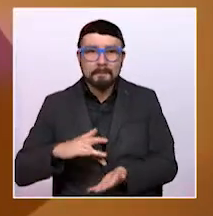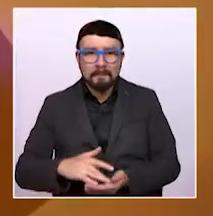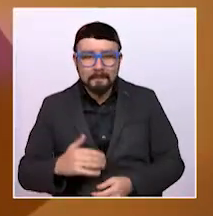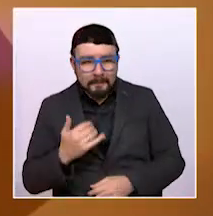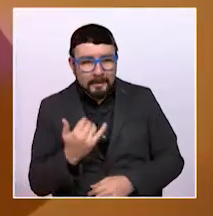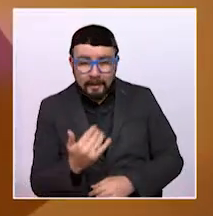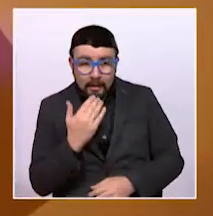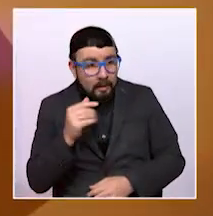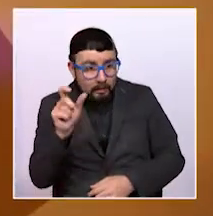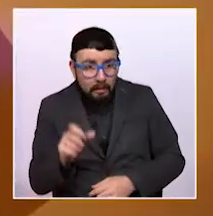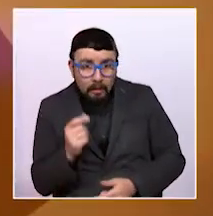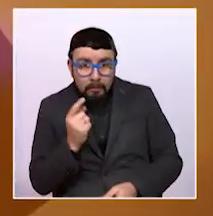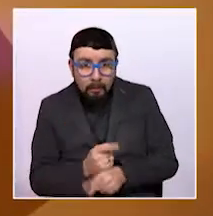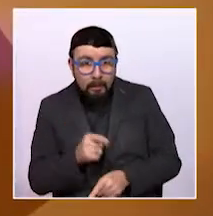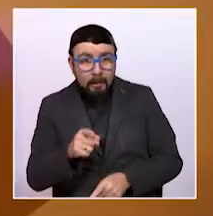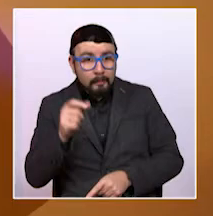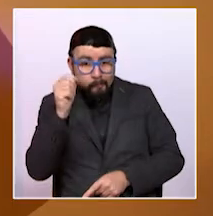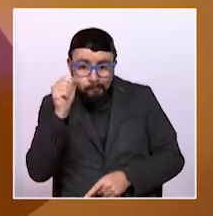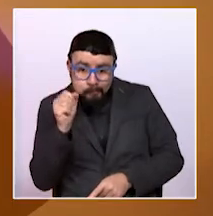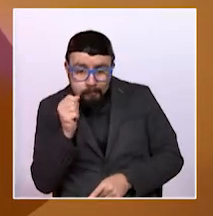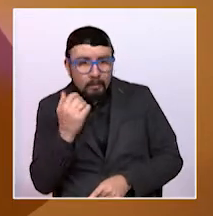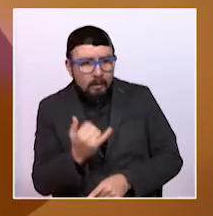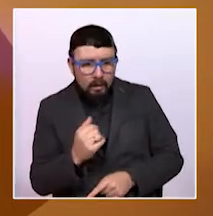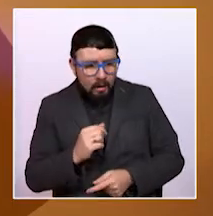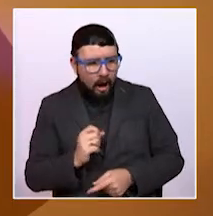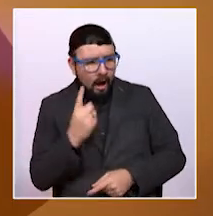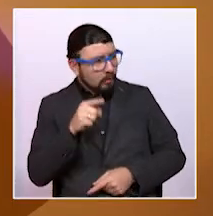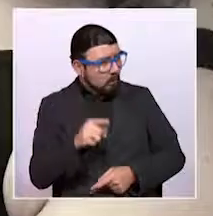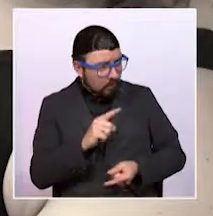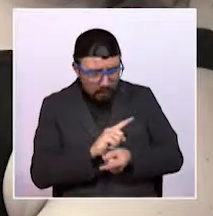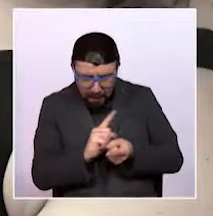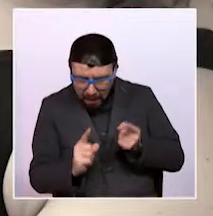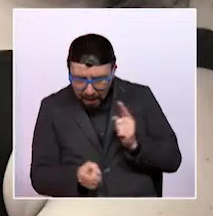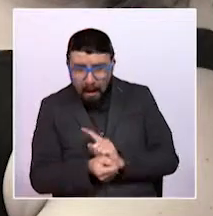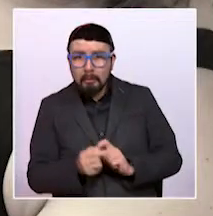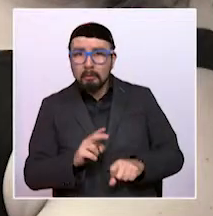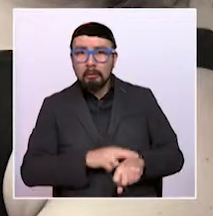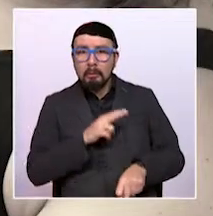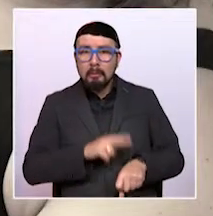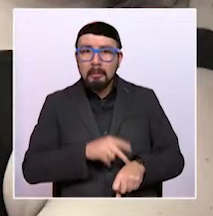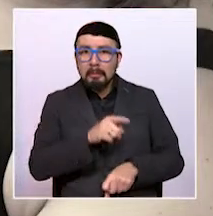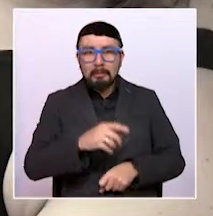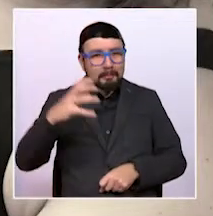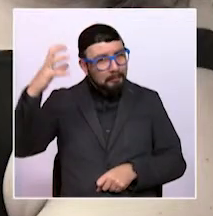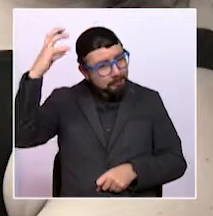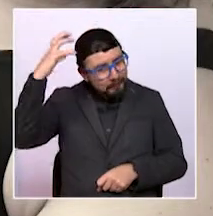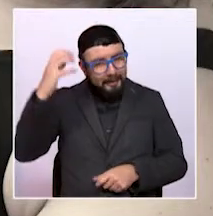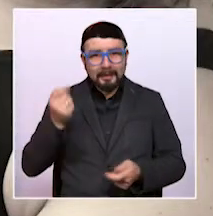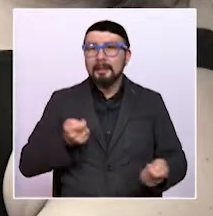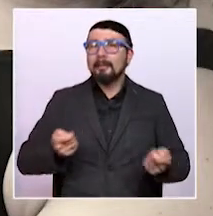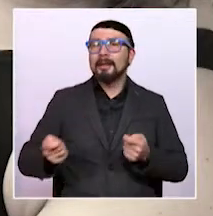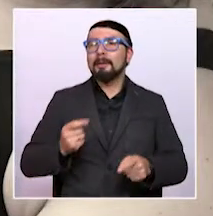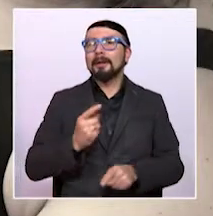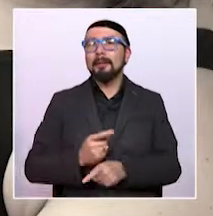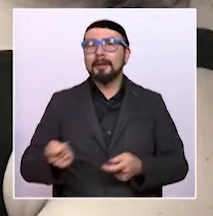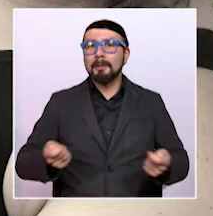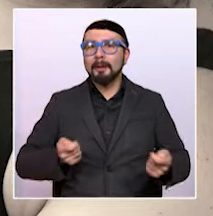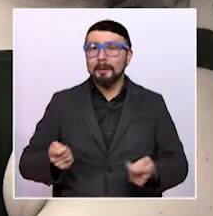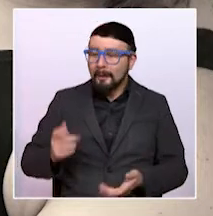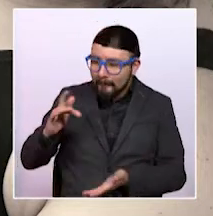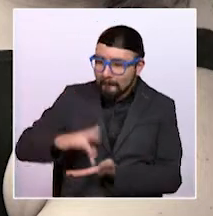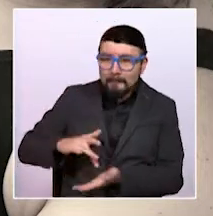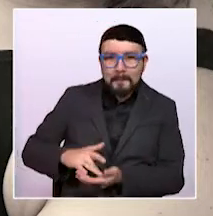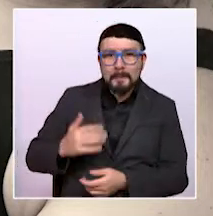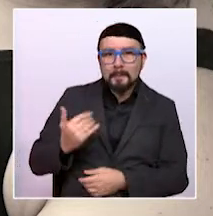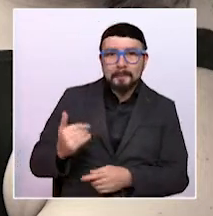embarazo por cambios normales en su cerebro tienen un enlentecimiento y eso no es anormal su cerebro debe funcionar